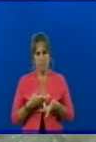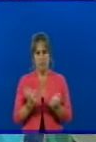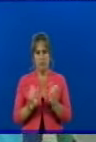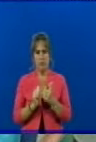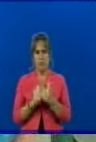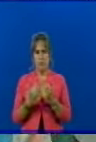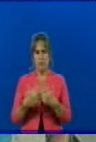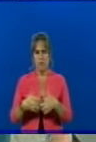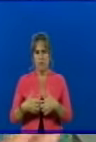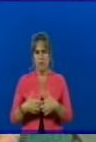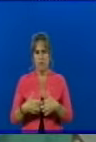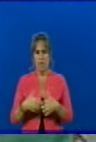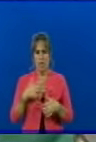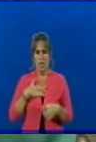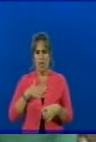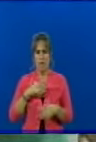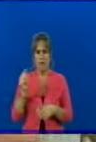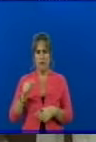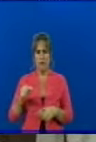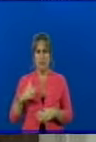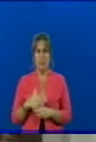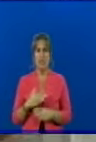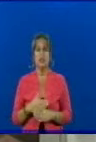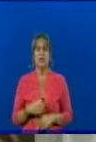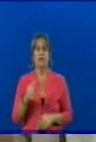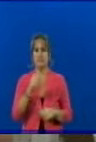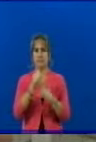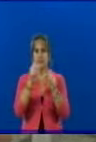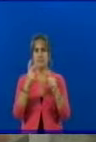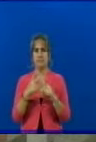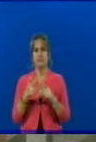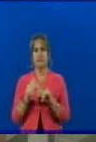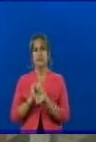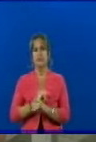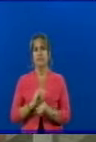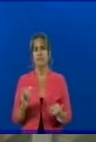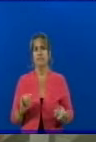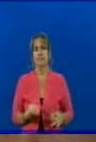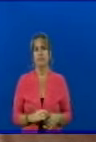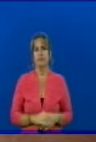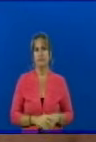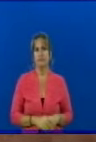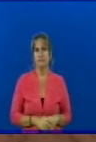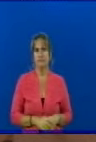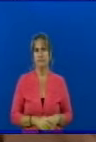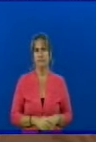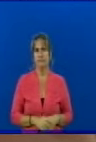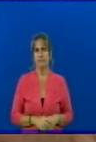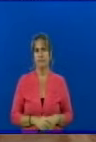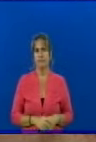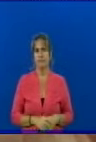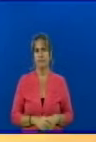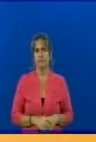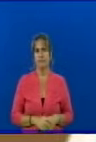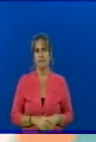producciones destinadas a los santiagueros. Emil Urquiza y Bárbara Aroche Cuadro, Canal Cubano de